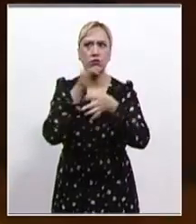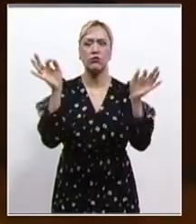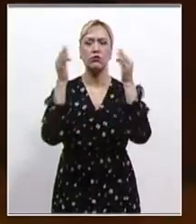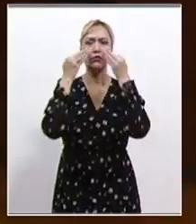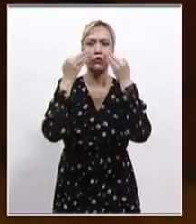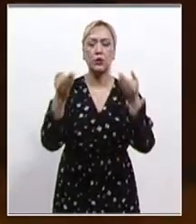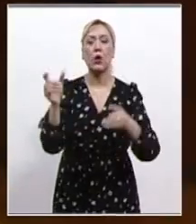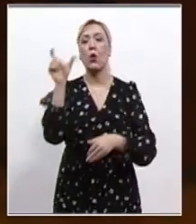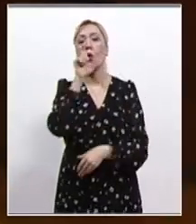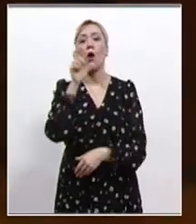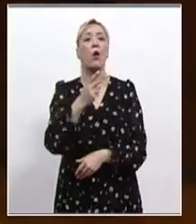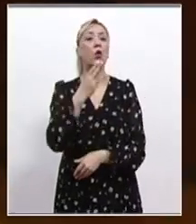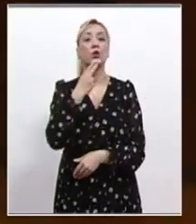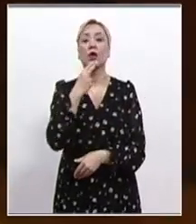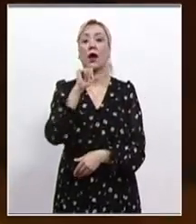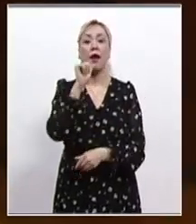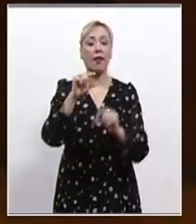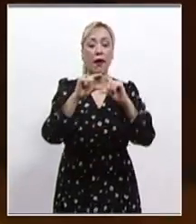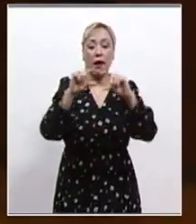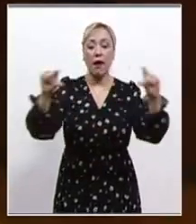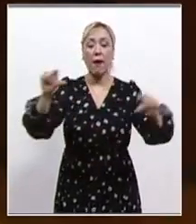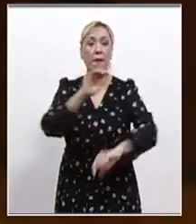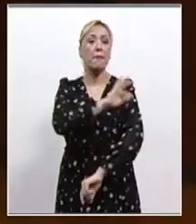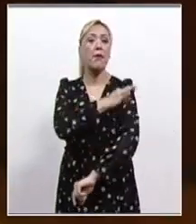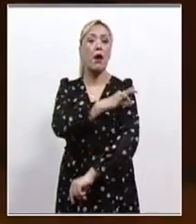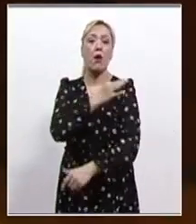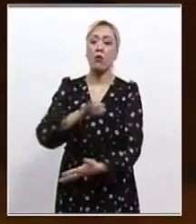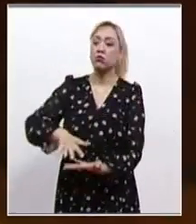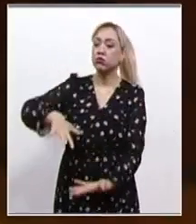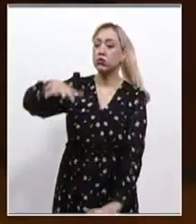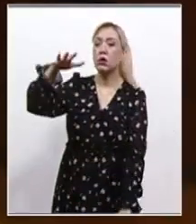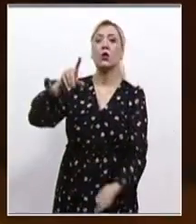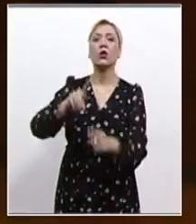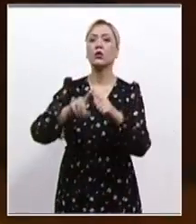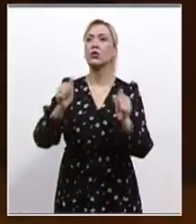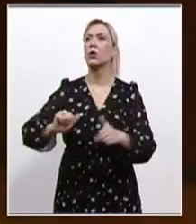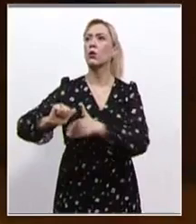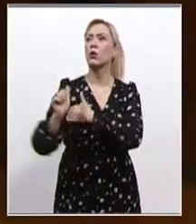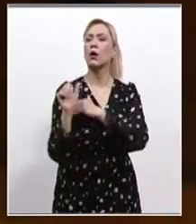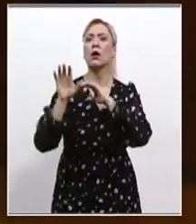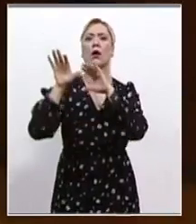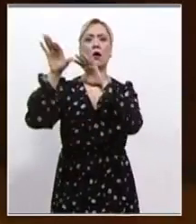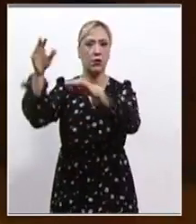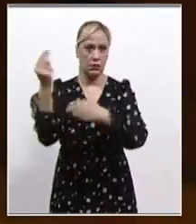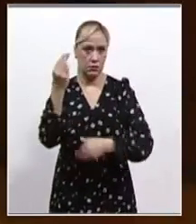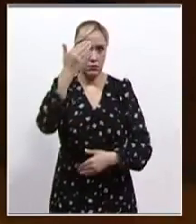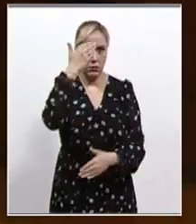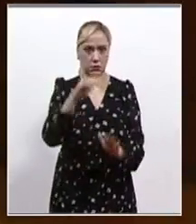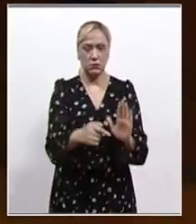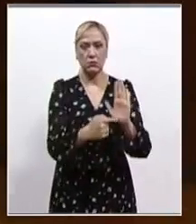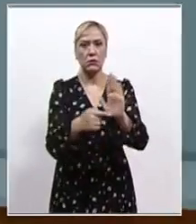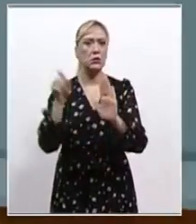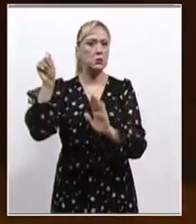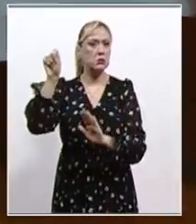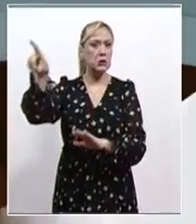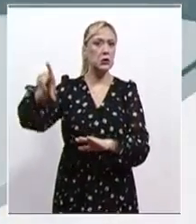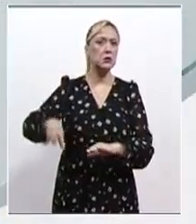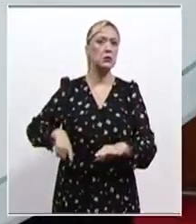no empleadas. Asimismo, el Estado mexicano ha hecho públicos esos datos en versiones